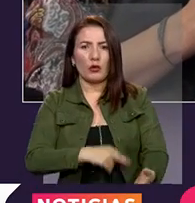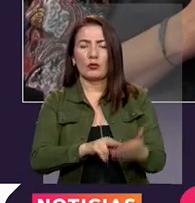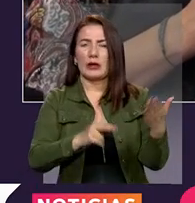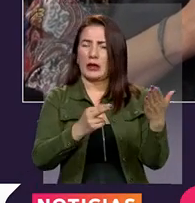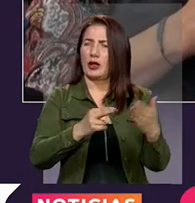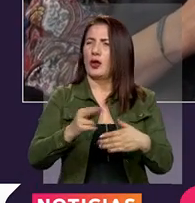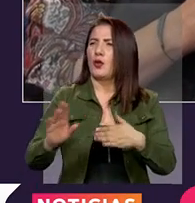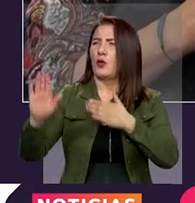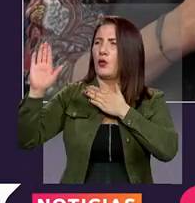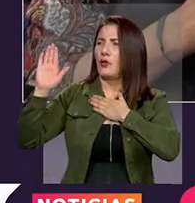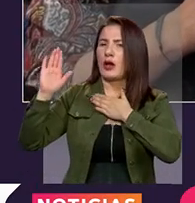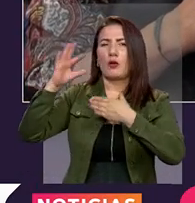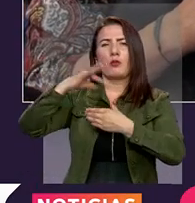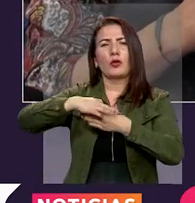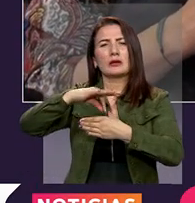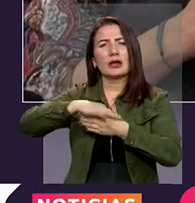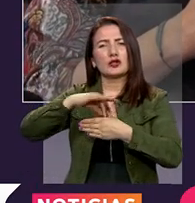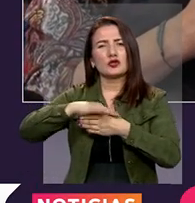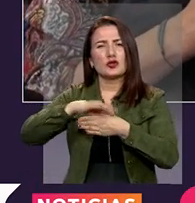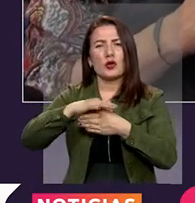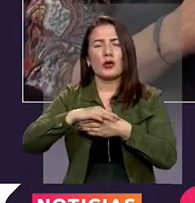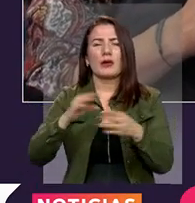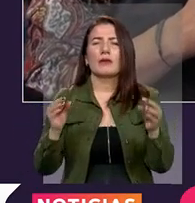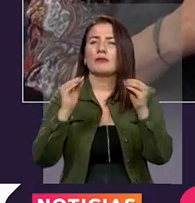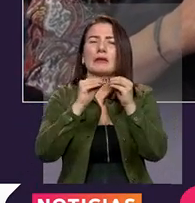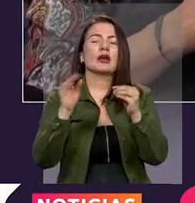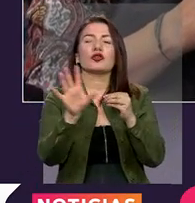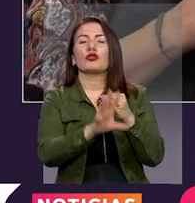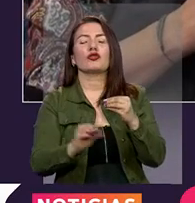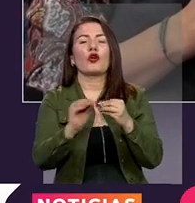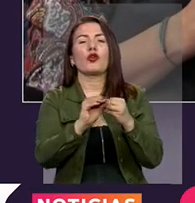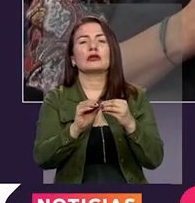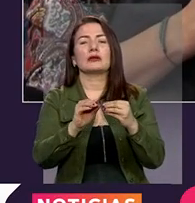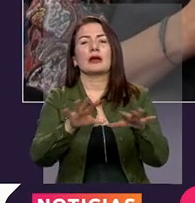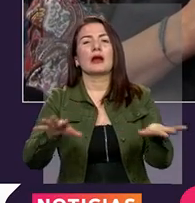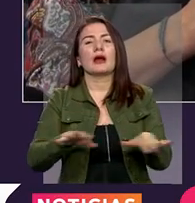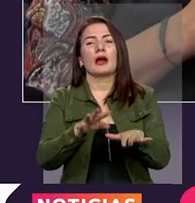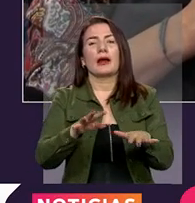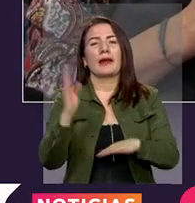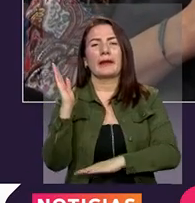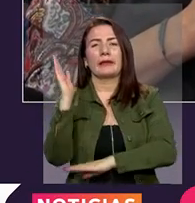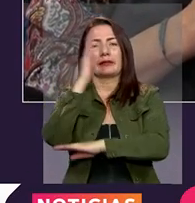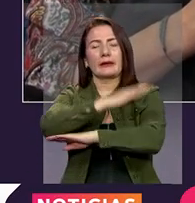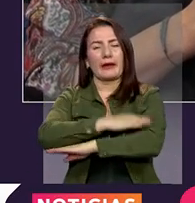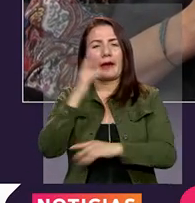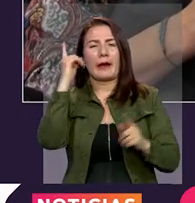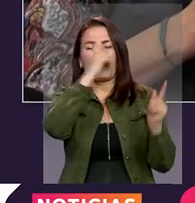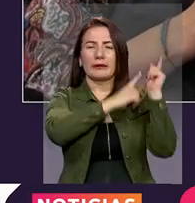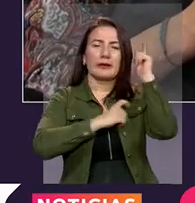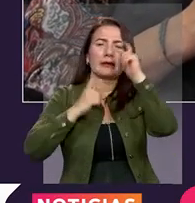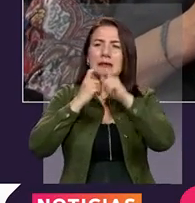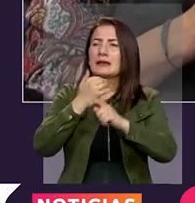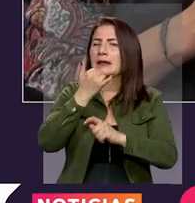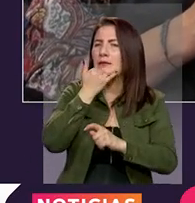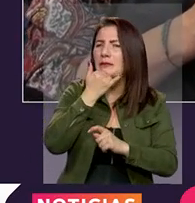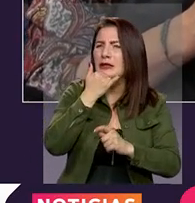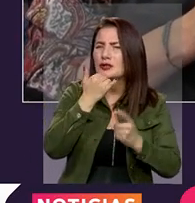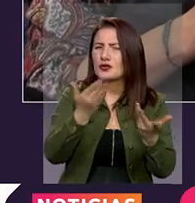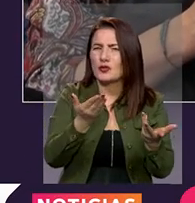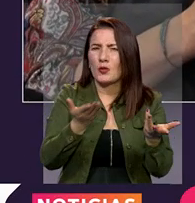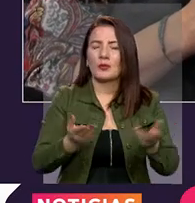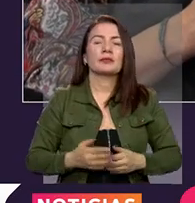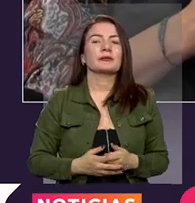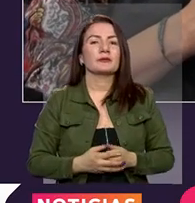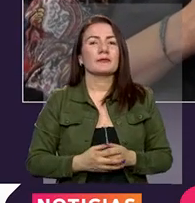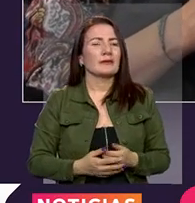de votación y además, y posteriormente, creo que ya empiezan el día de hoy los análisis para saber exactamente qué fue lo que